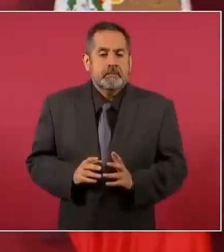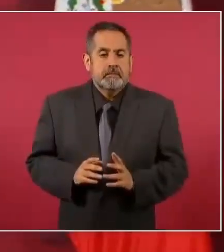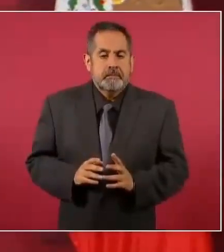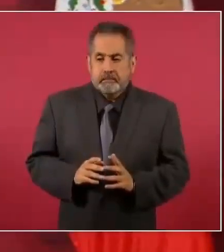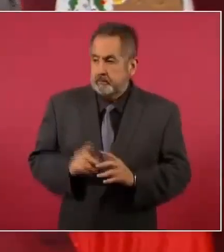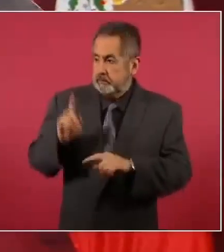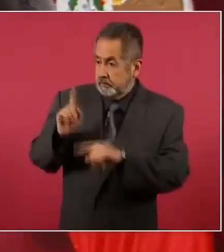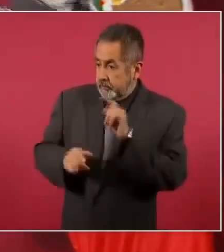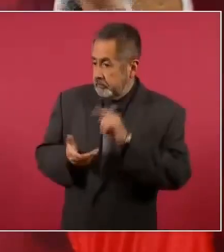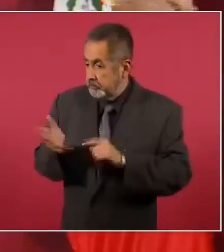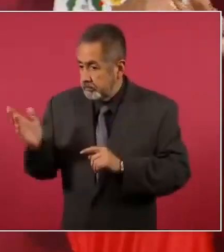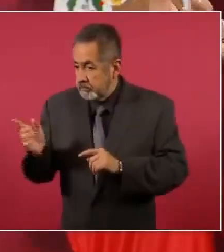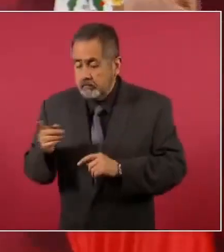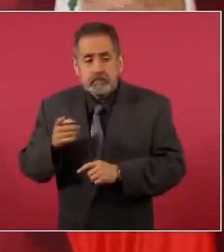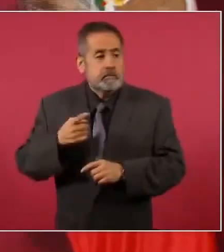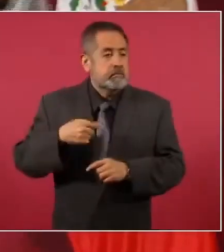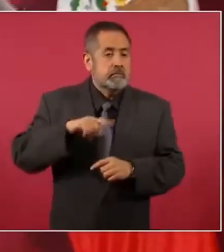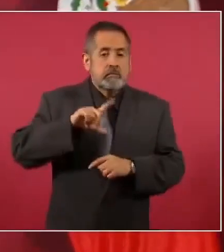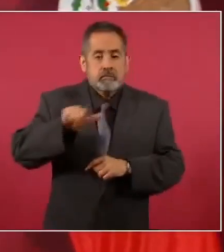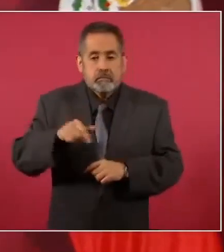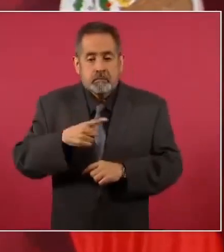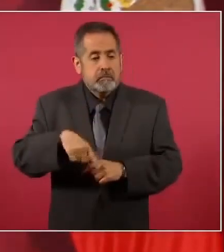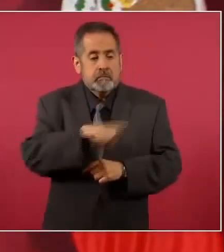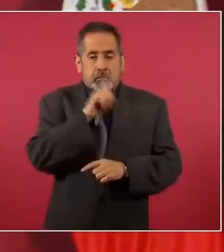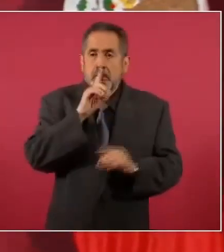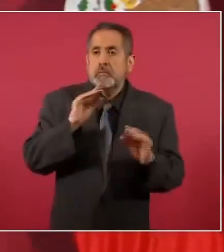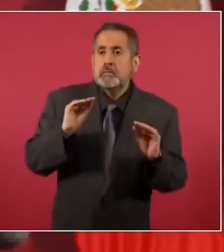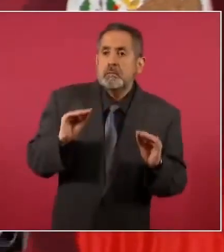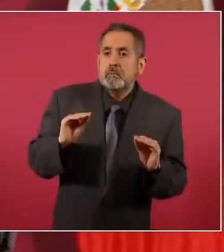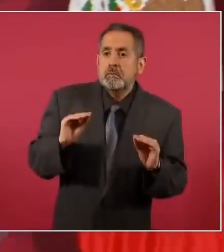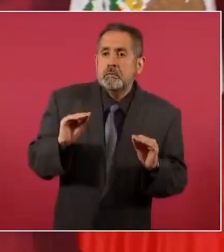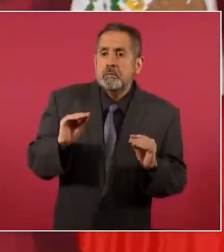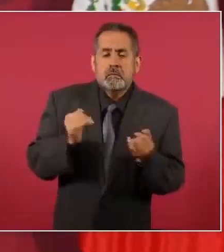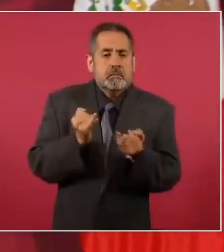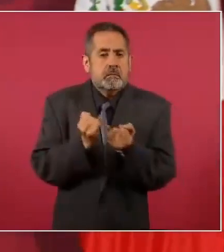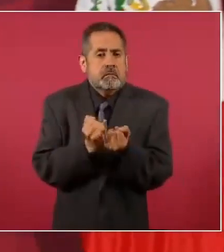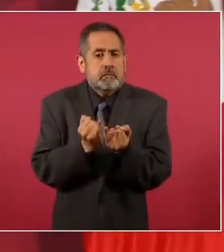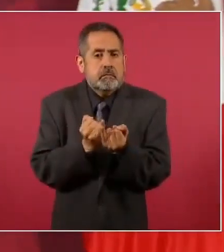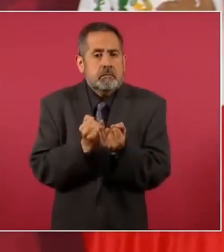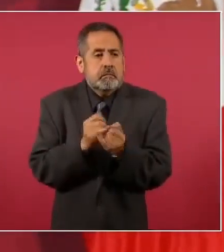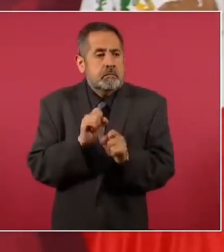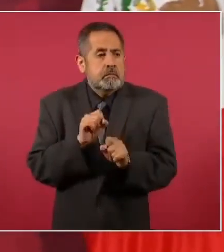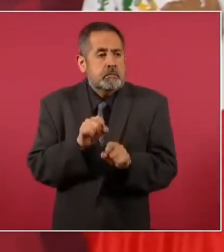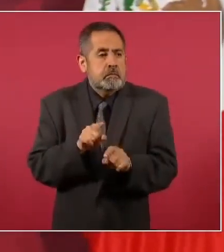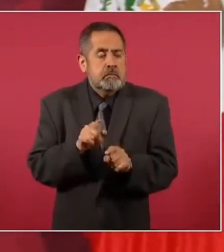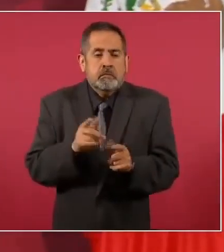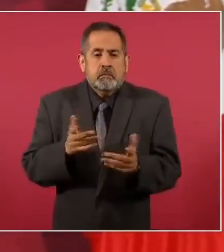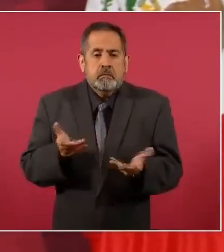pero viene el silencio y de nuevo